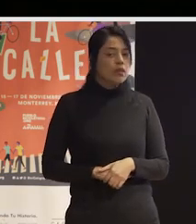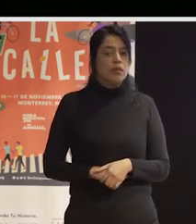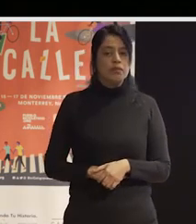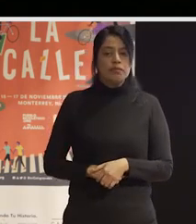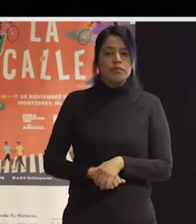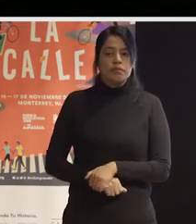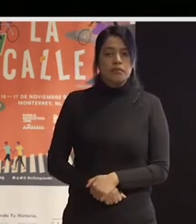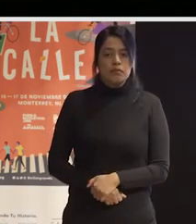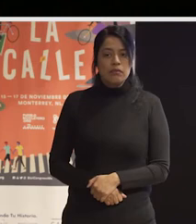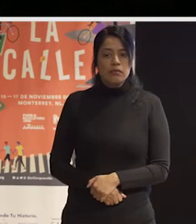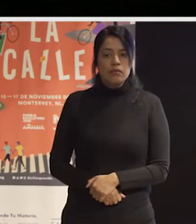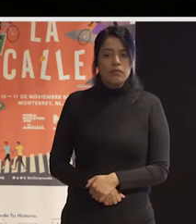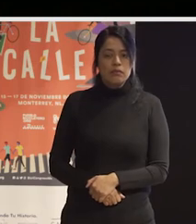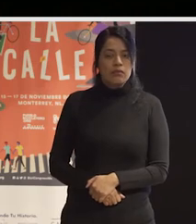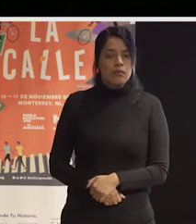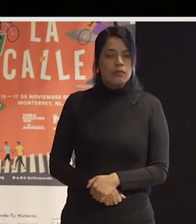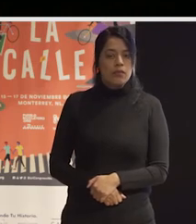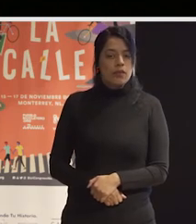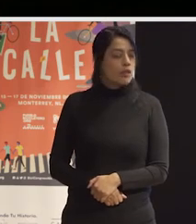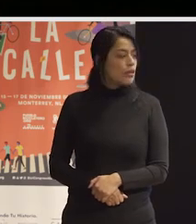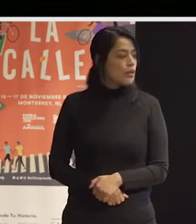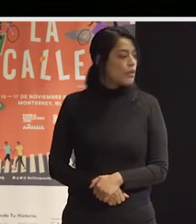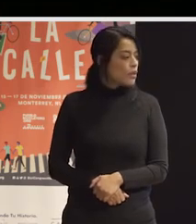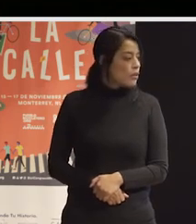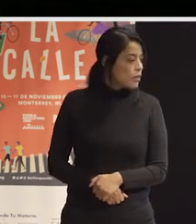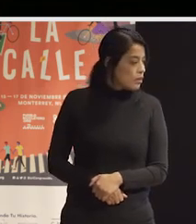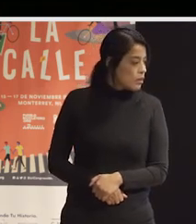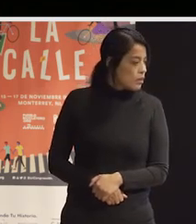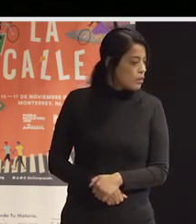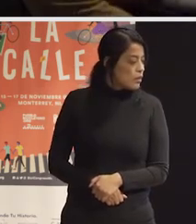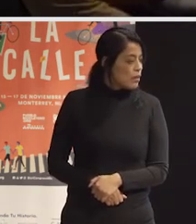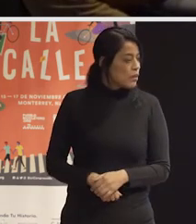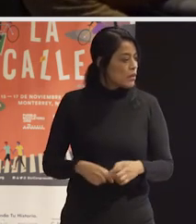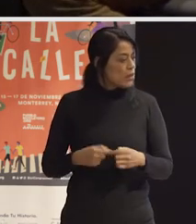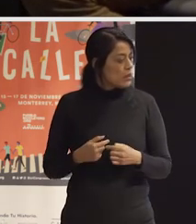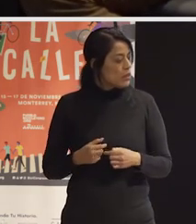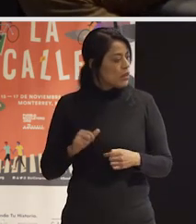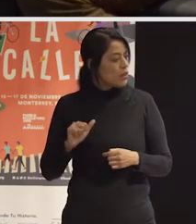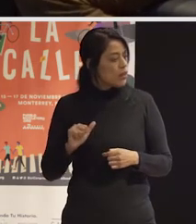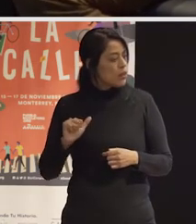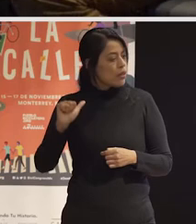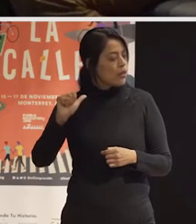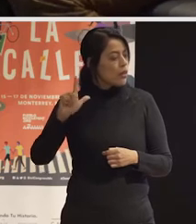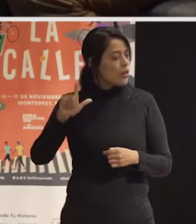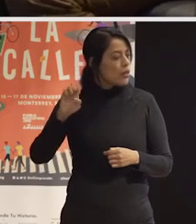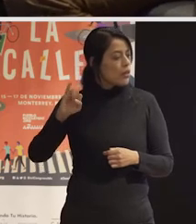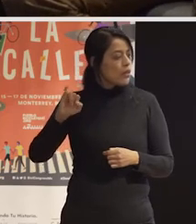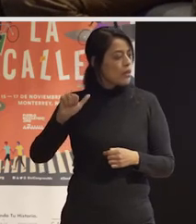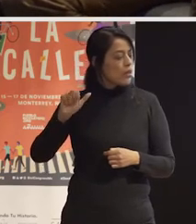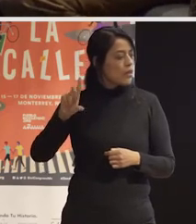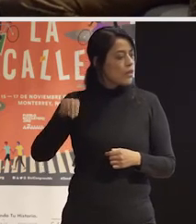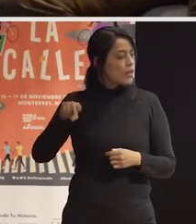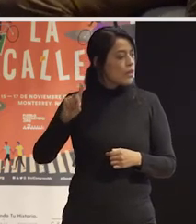acerco a lo que estamos queriendo hablar me parece bien interesante lo que se está hablando alejandro mencionaba unos